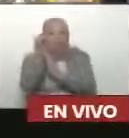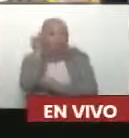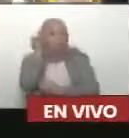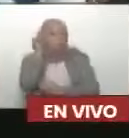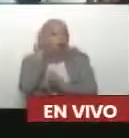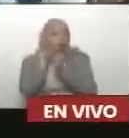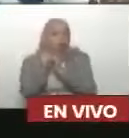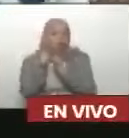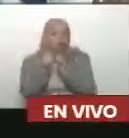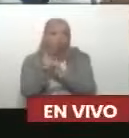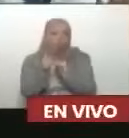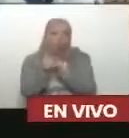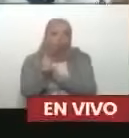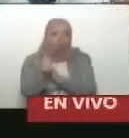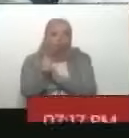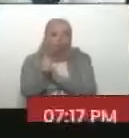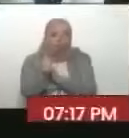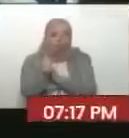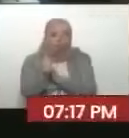Y